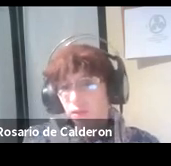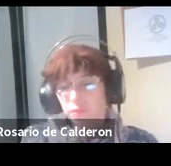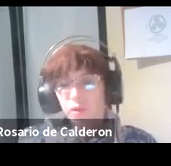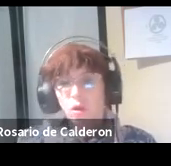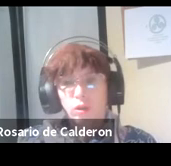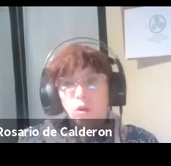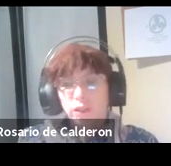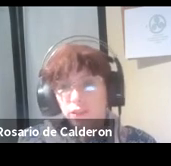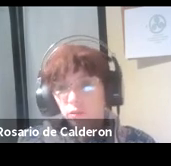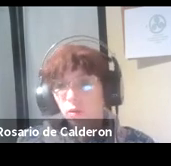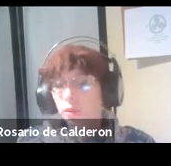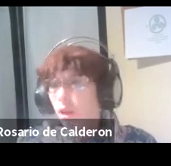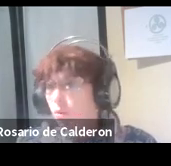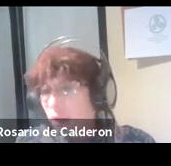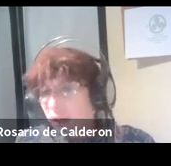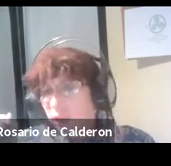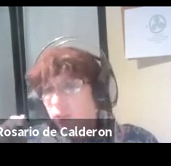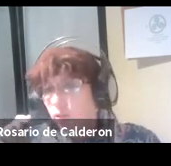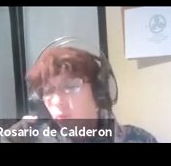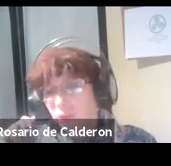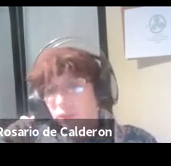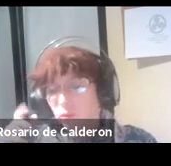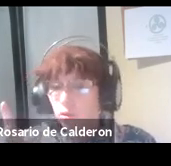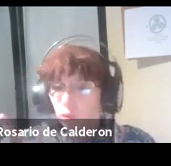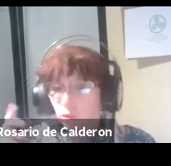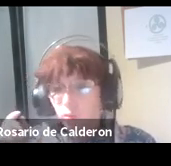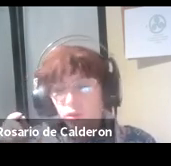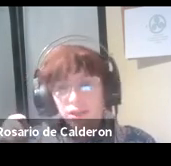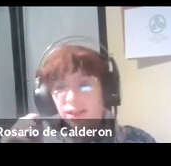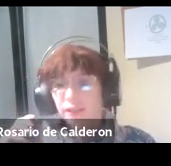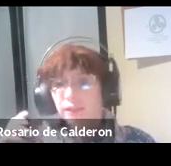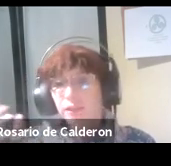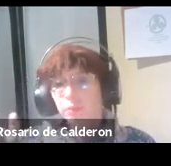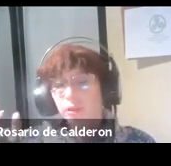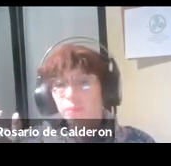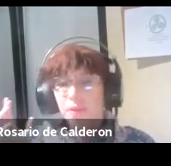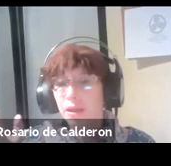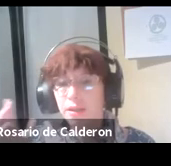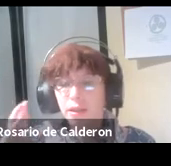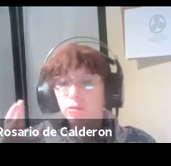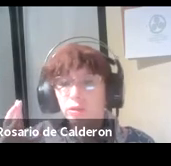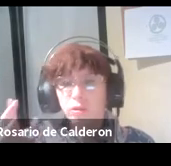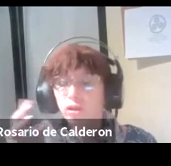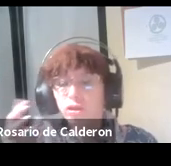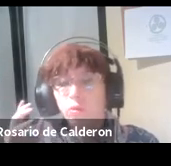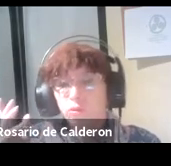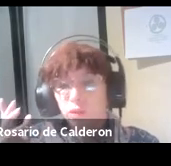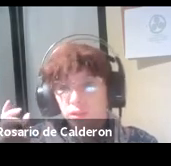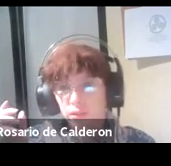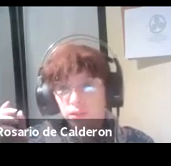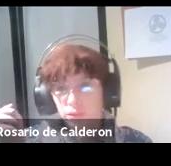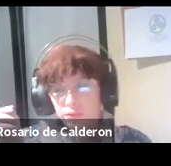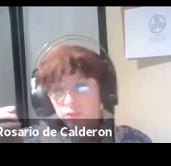o el cogito míralo el manguito pobrecito el sordomudo ese tipo de palabras que no se no se